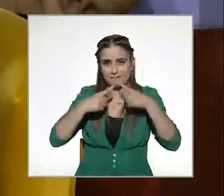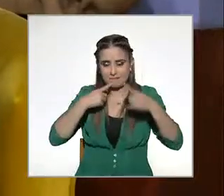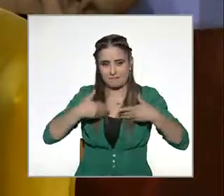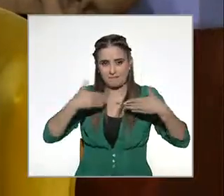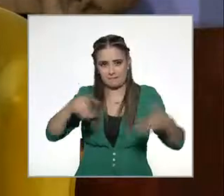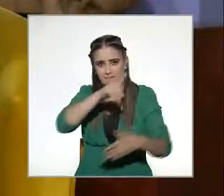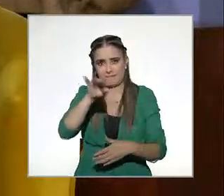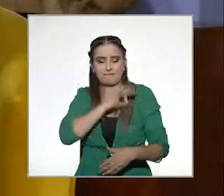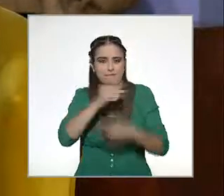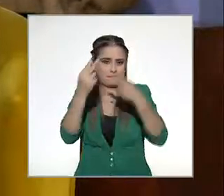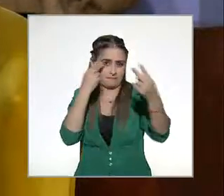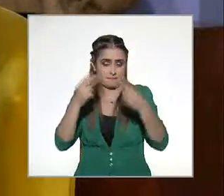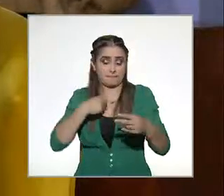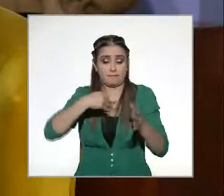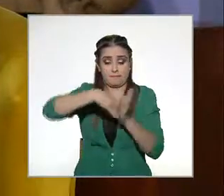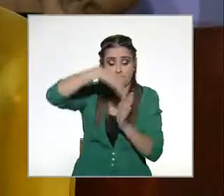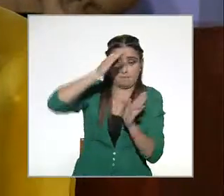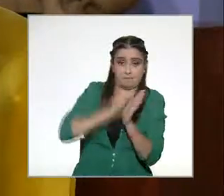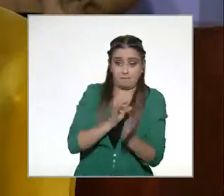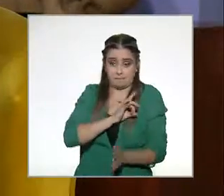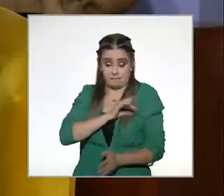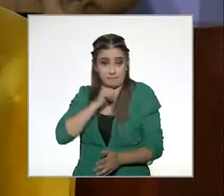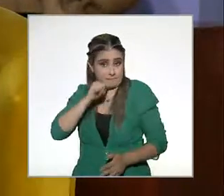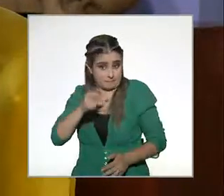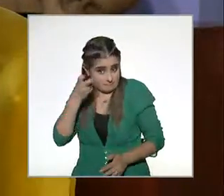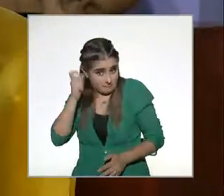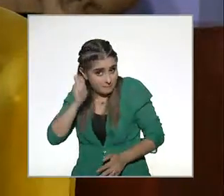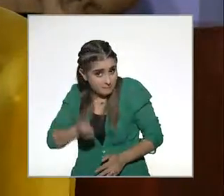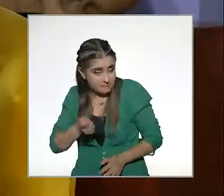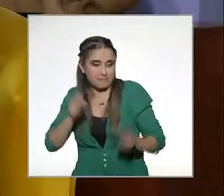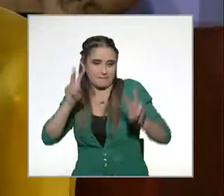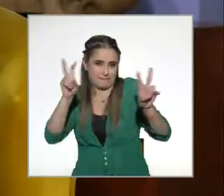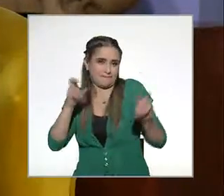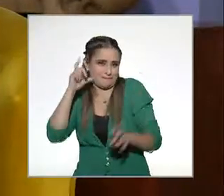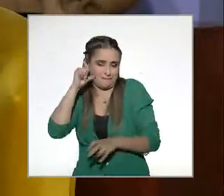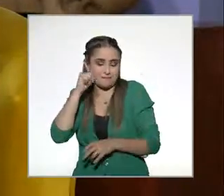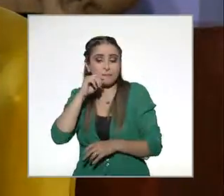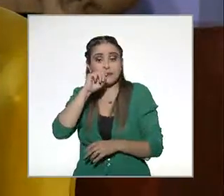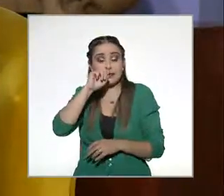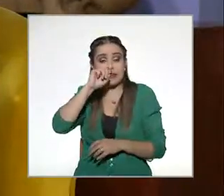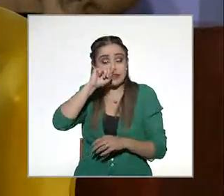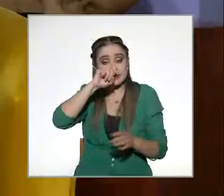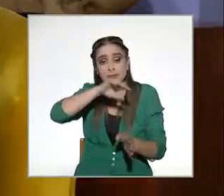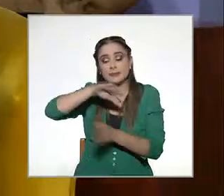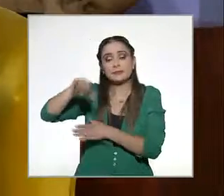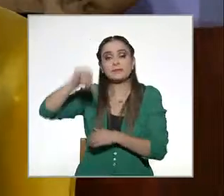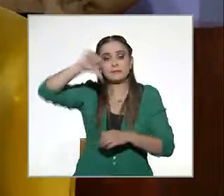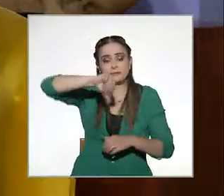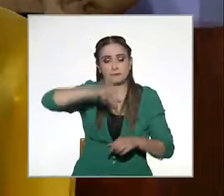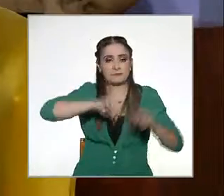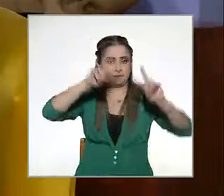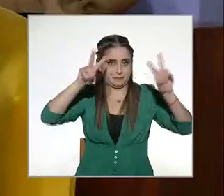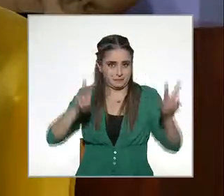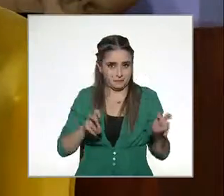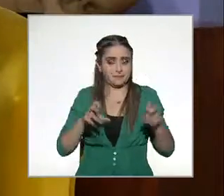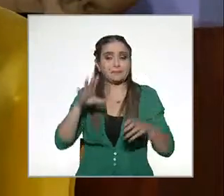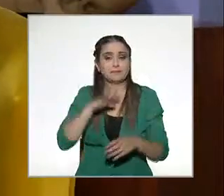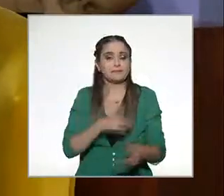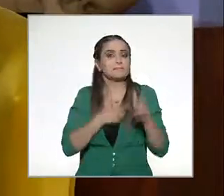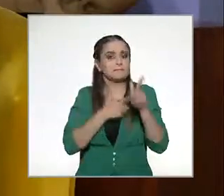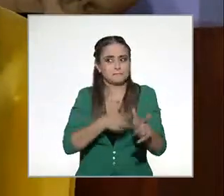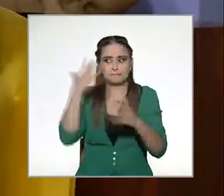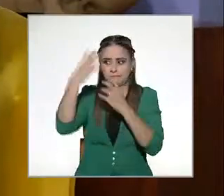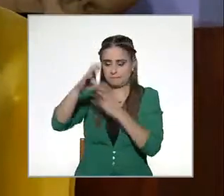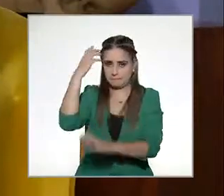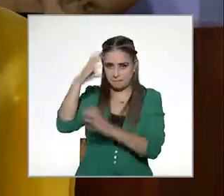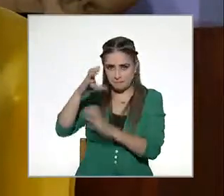pierdan. Ser valiente implica no tener miedo. Y continuando con nuestro tema de hoy, niñas y niños introvertidos, tenemos más mensajes que nos han hecho llegar